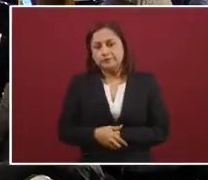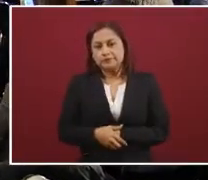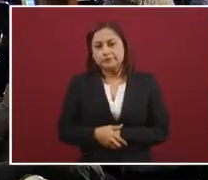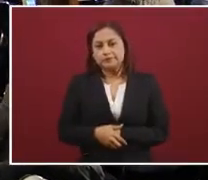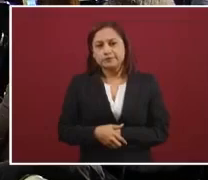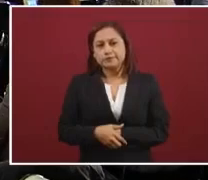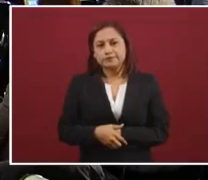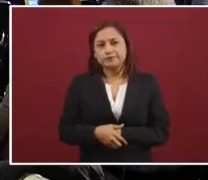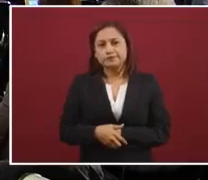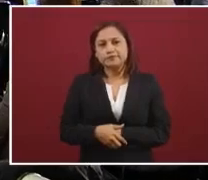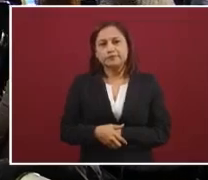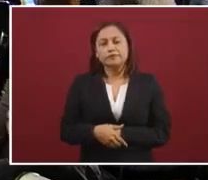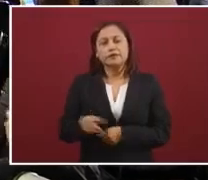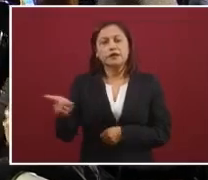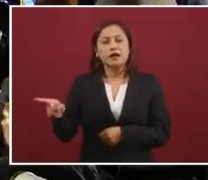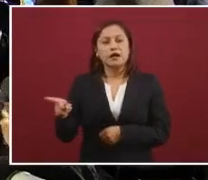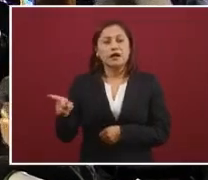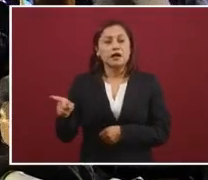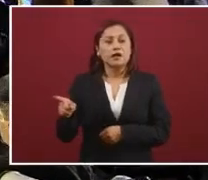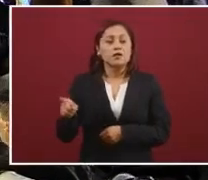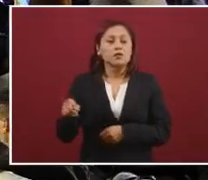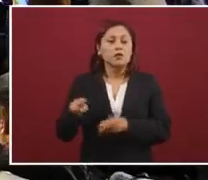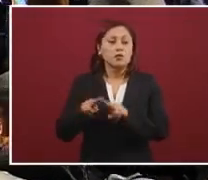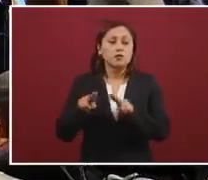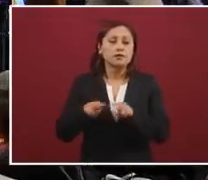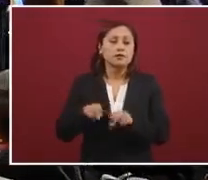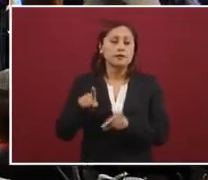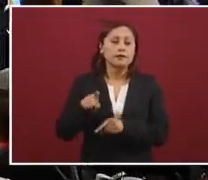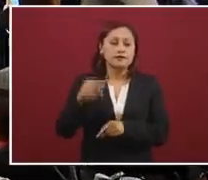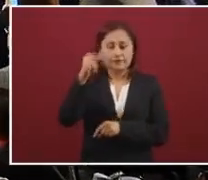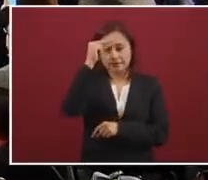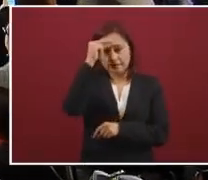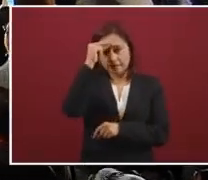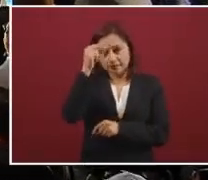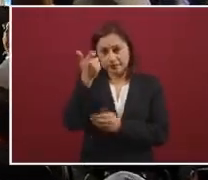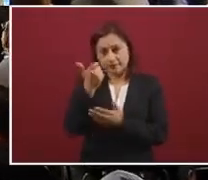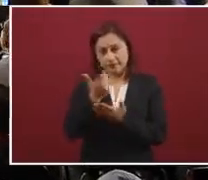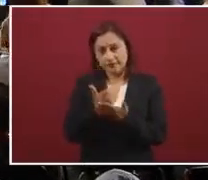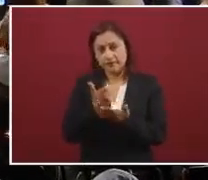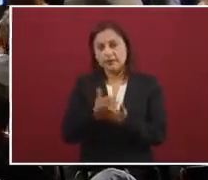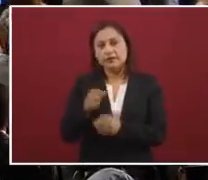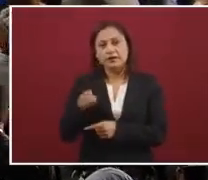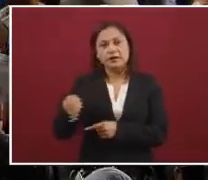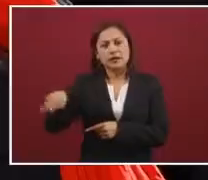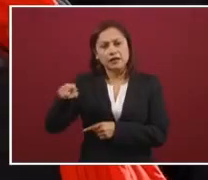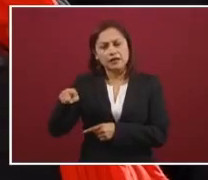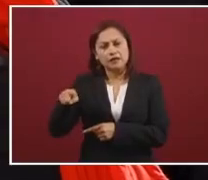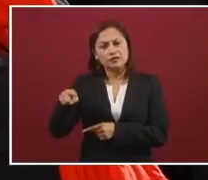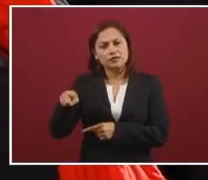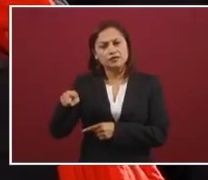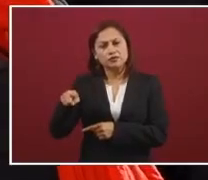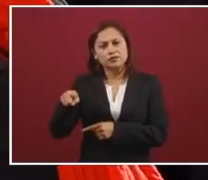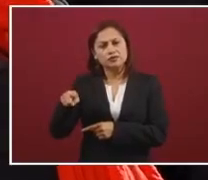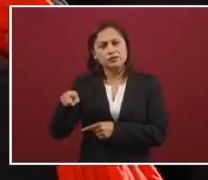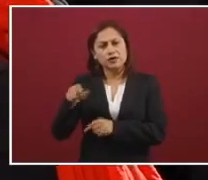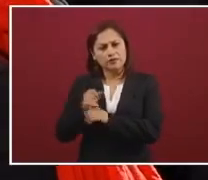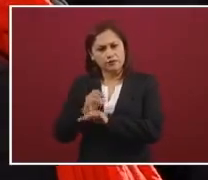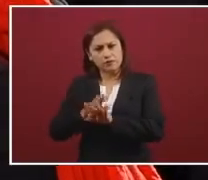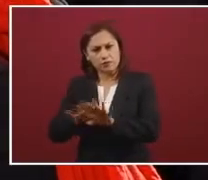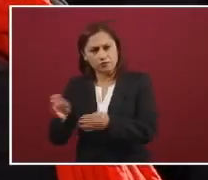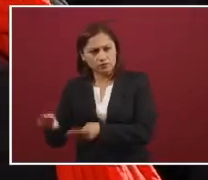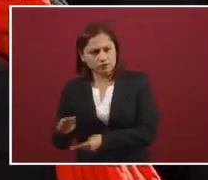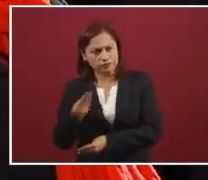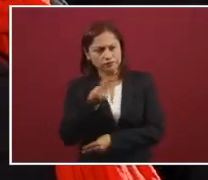Unidad de Inteligencia Financiera información que le haya usted compartido en relación a